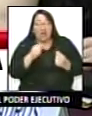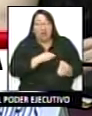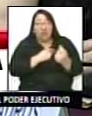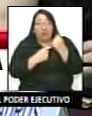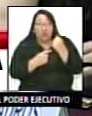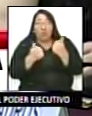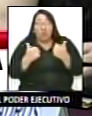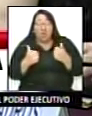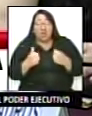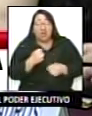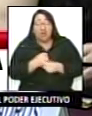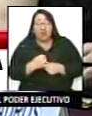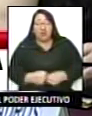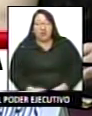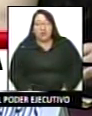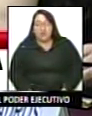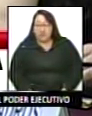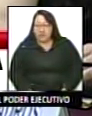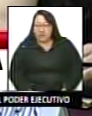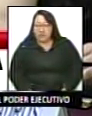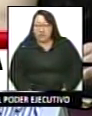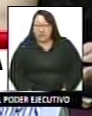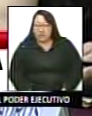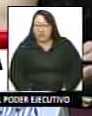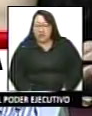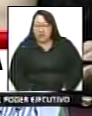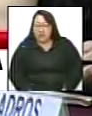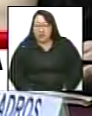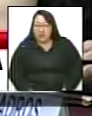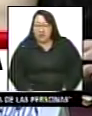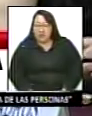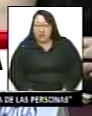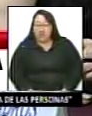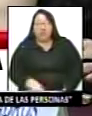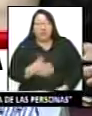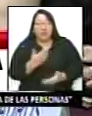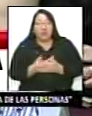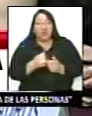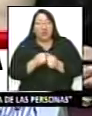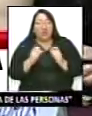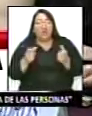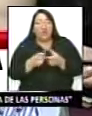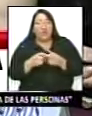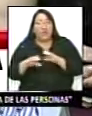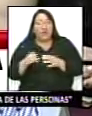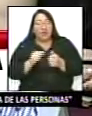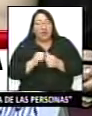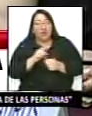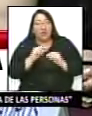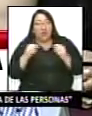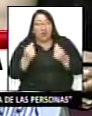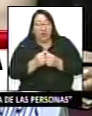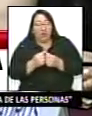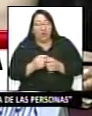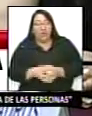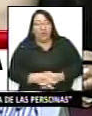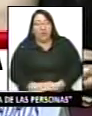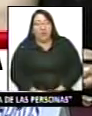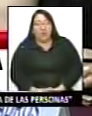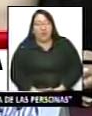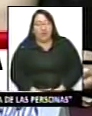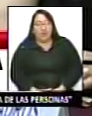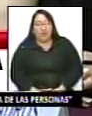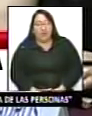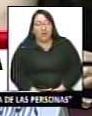potencial y creo que como se ha propuesto, con las comisiones que se hagan por sectores, en inocuidad, en el liso,